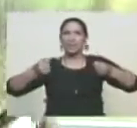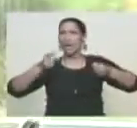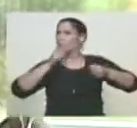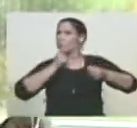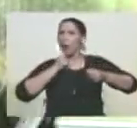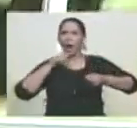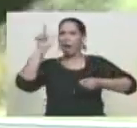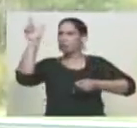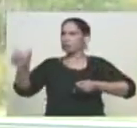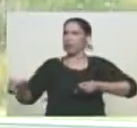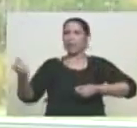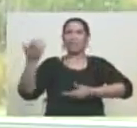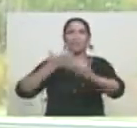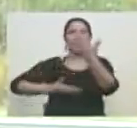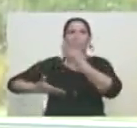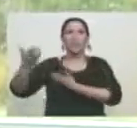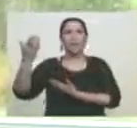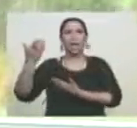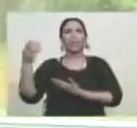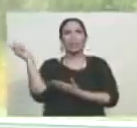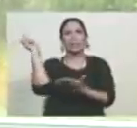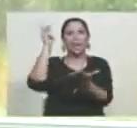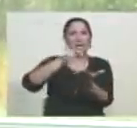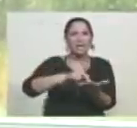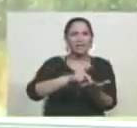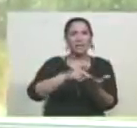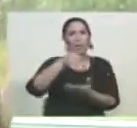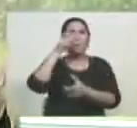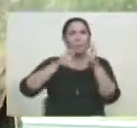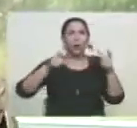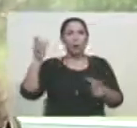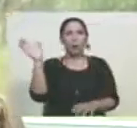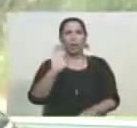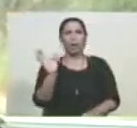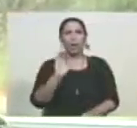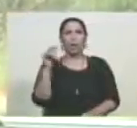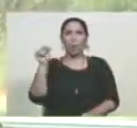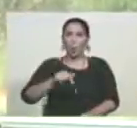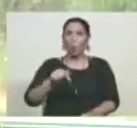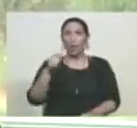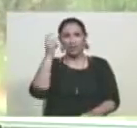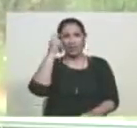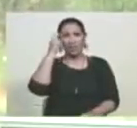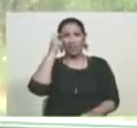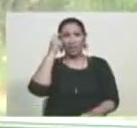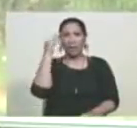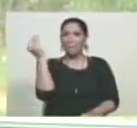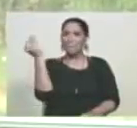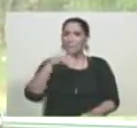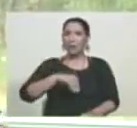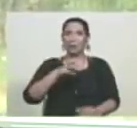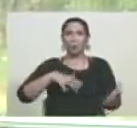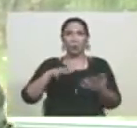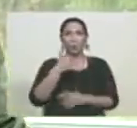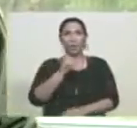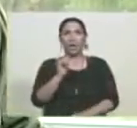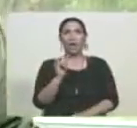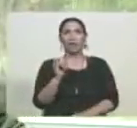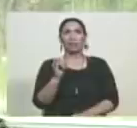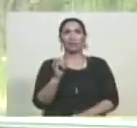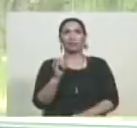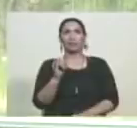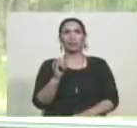intermediario, para llegar y traérselo al pueblo de Caracas, que hoy en día es uno de los más afectados. La diferencia son